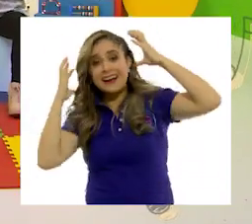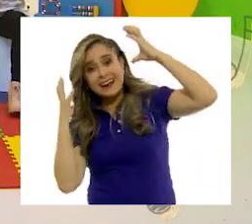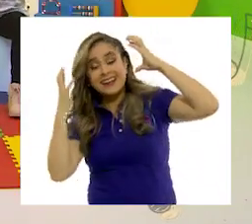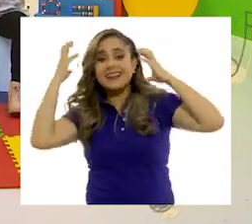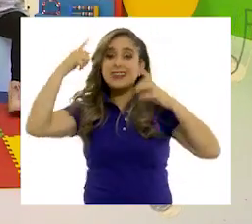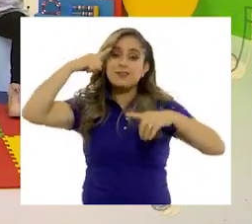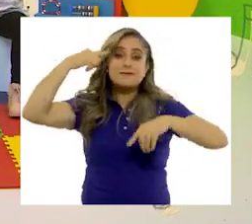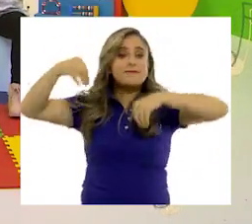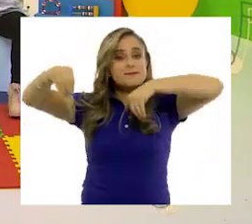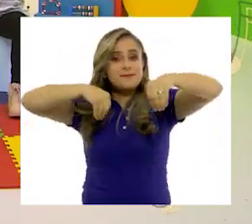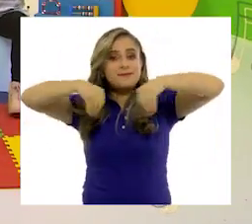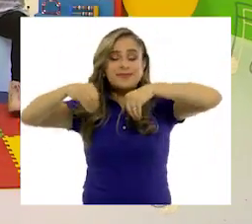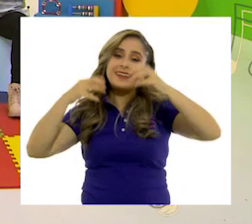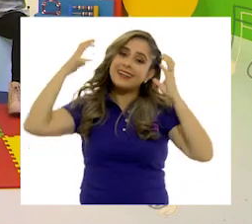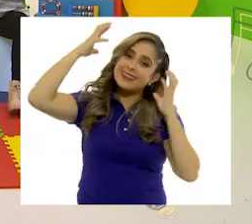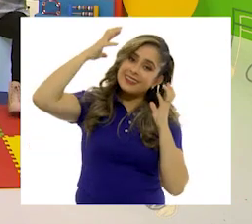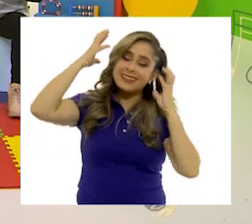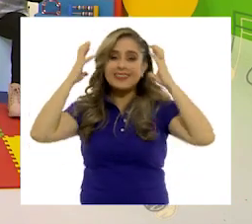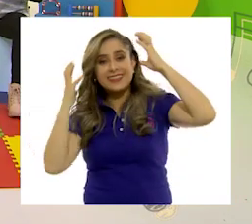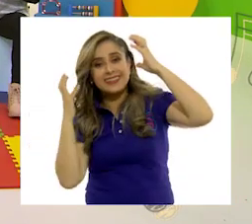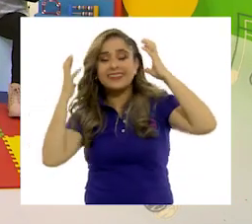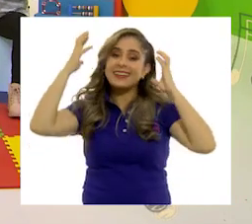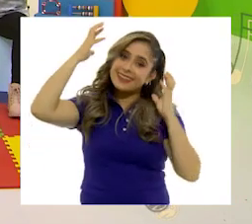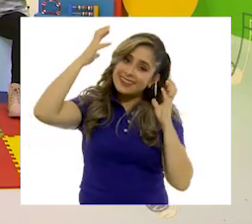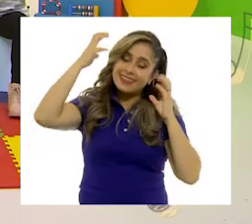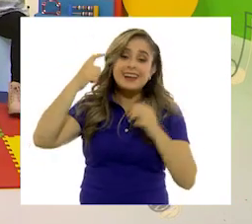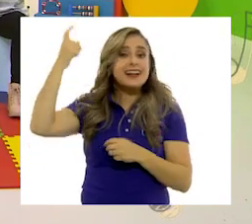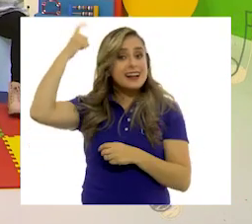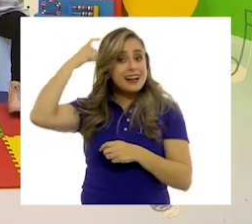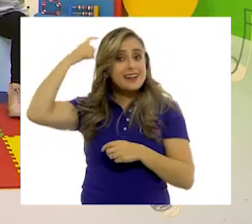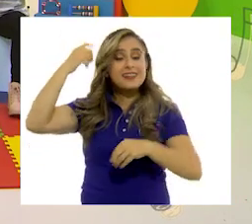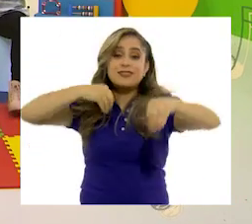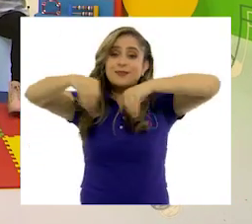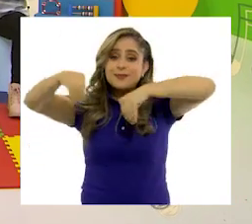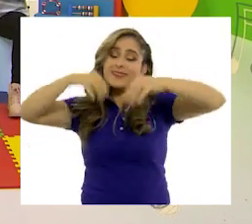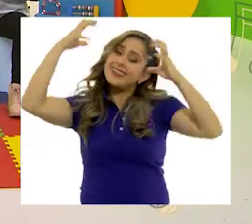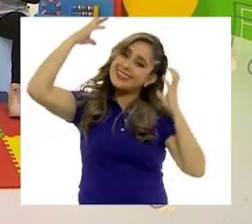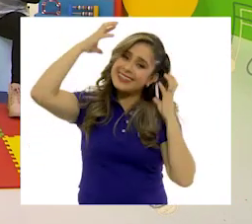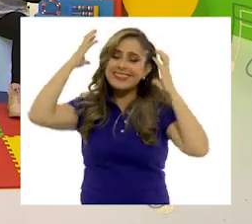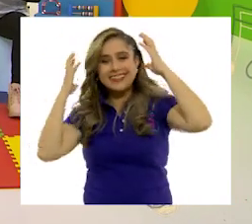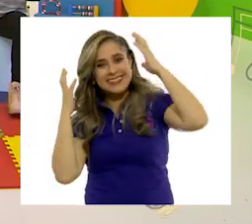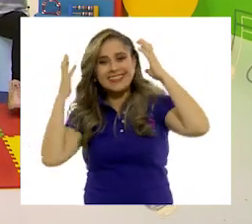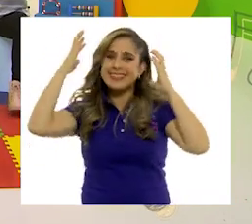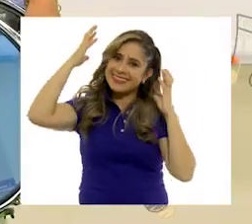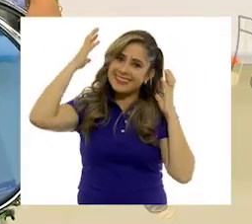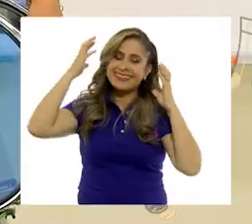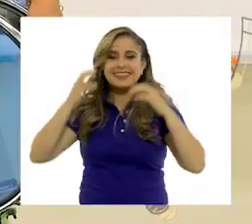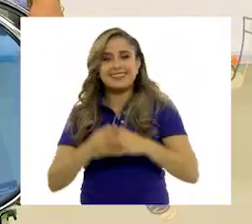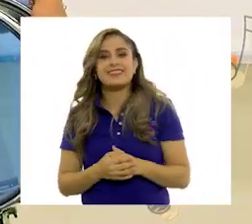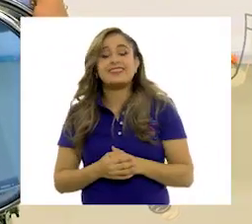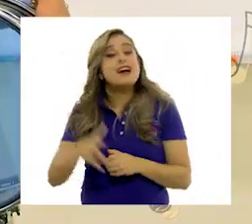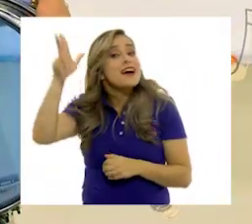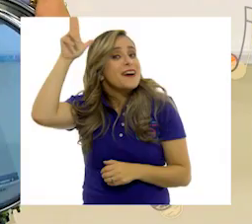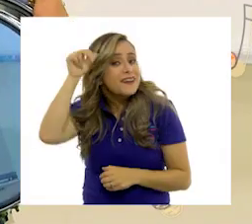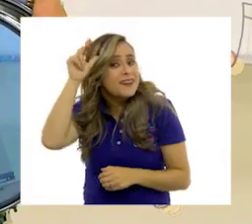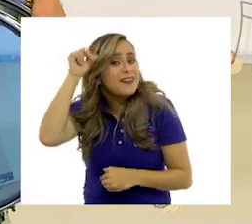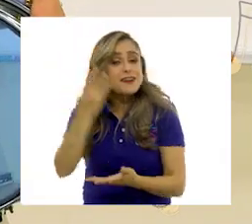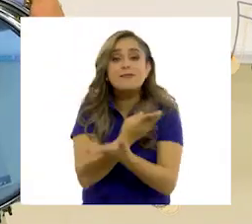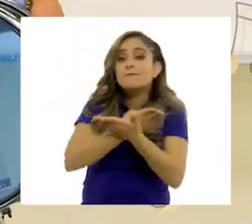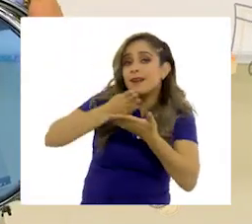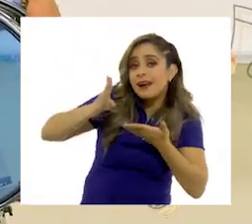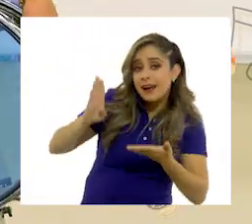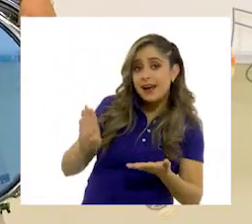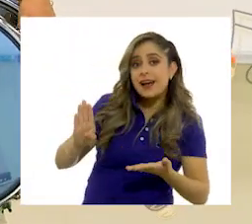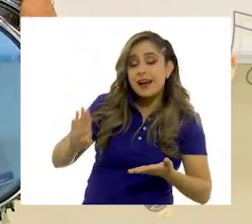la cabeza mueve así. Así, así, así, la cabeza mueve así. Conejito